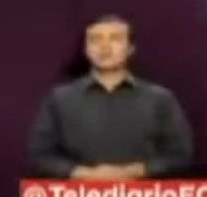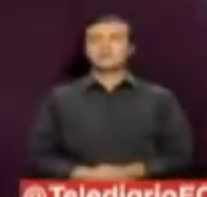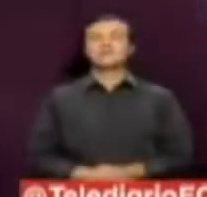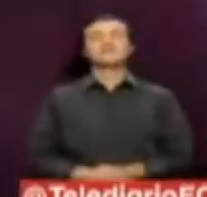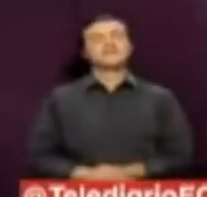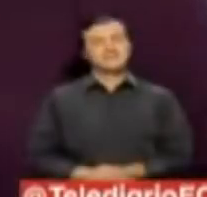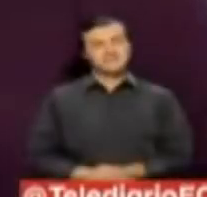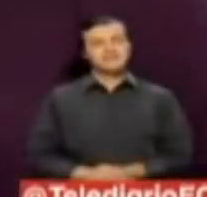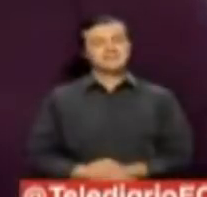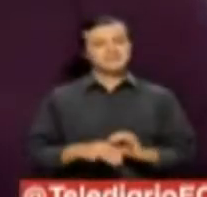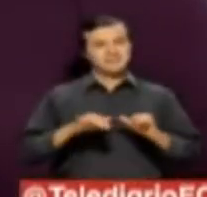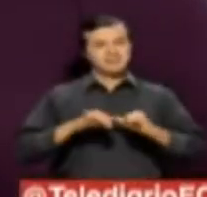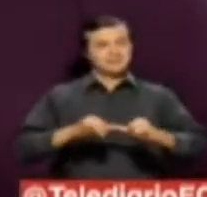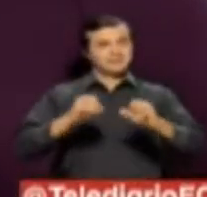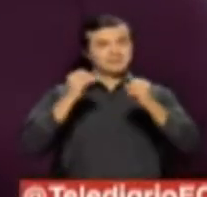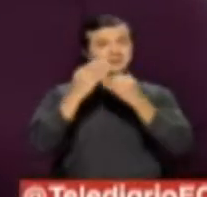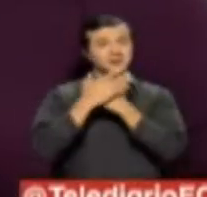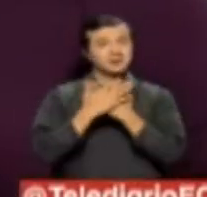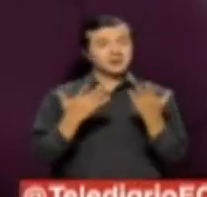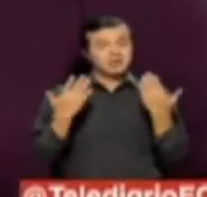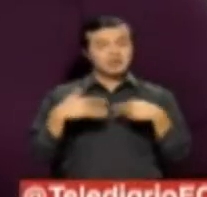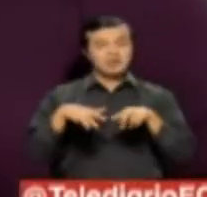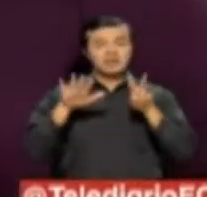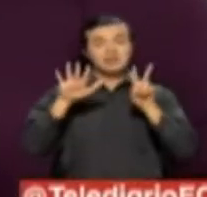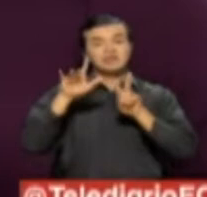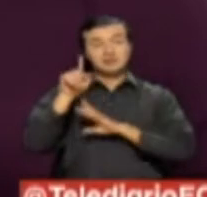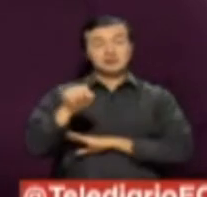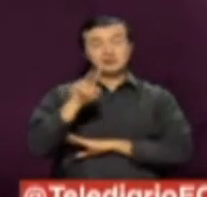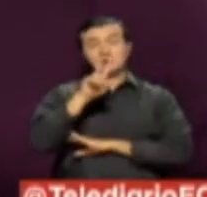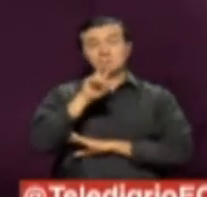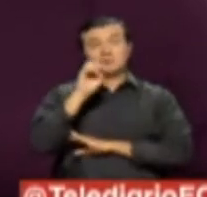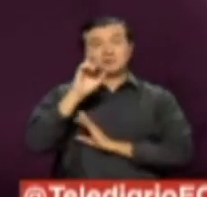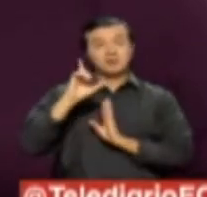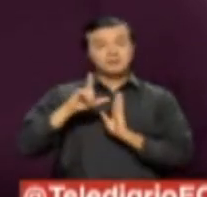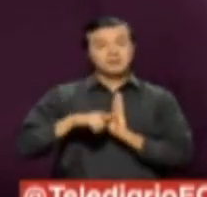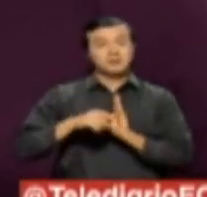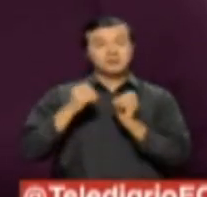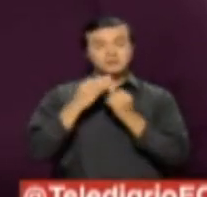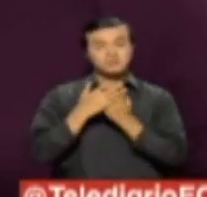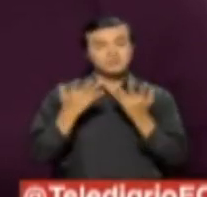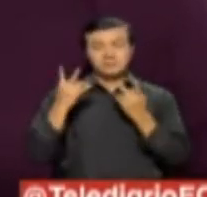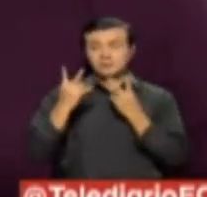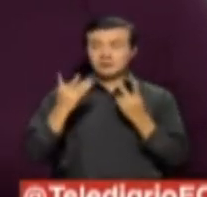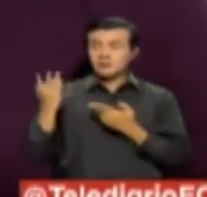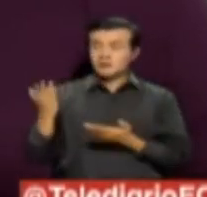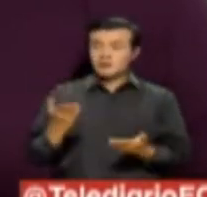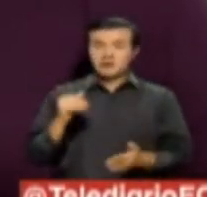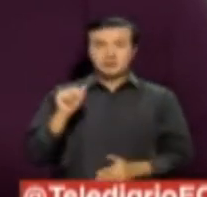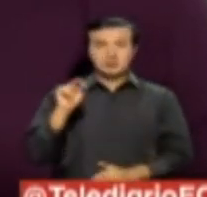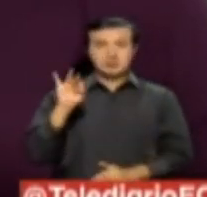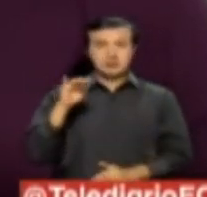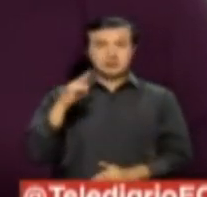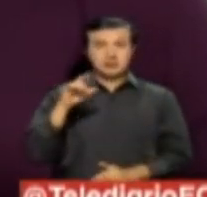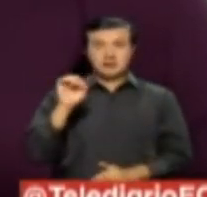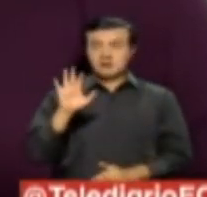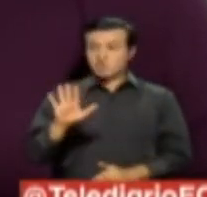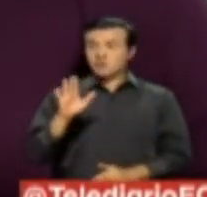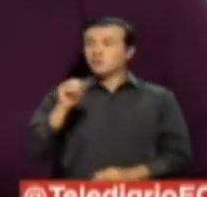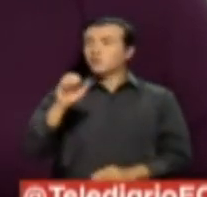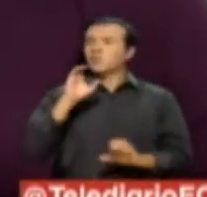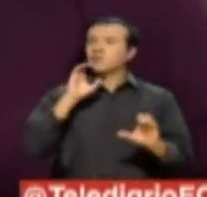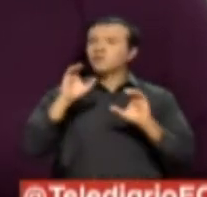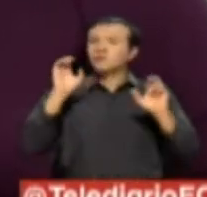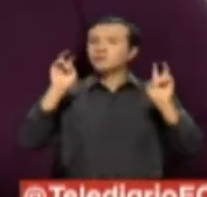bueno nosotros continuamos en este espacio son las 7 de la mañana con 20 minutos nos visita ya santiago ceballos con él hablaremos